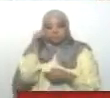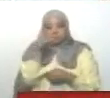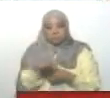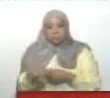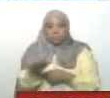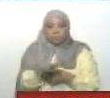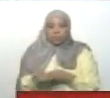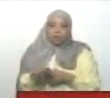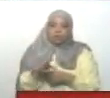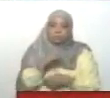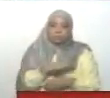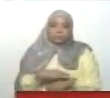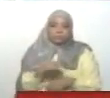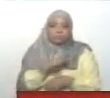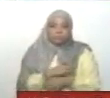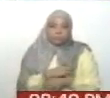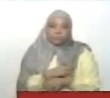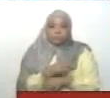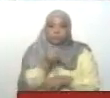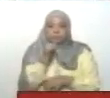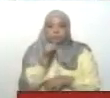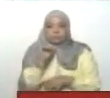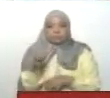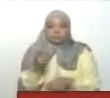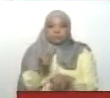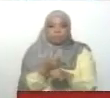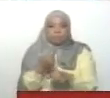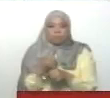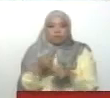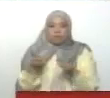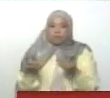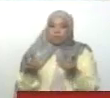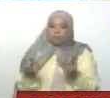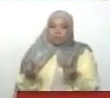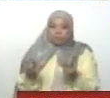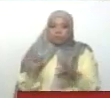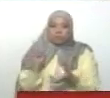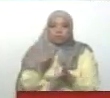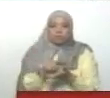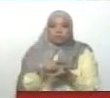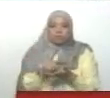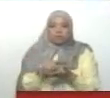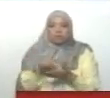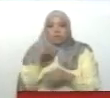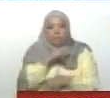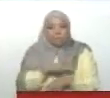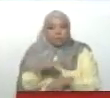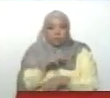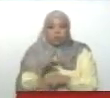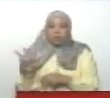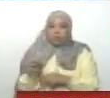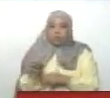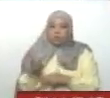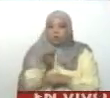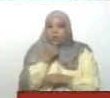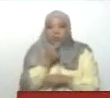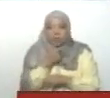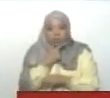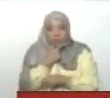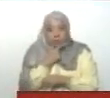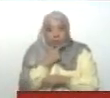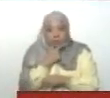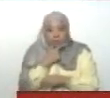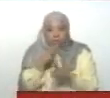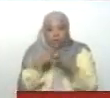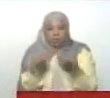misiones y misiones. La primera de esa nueva generación fue... la gran misión Venezuela Bella, para